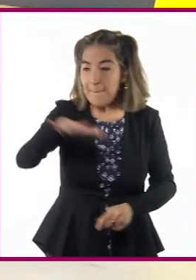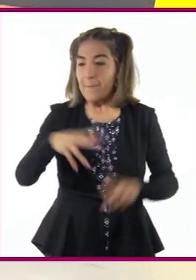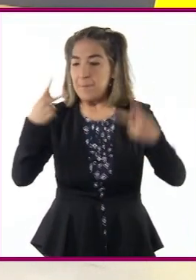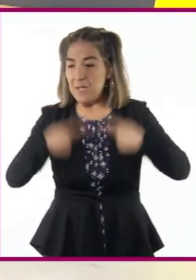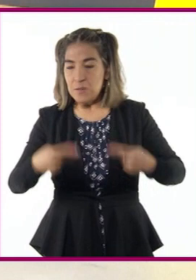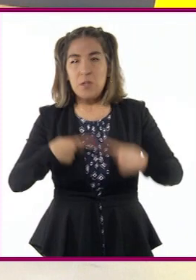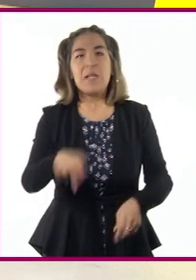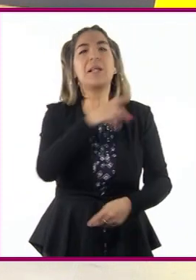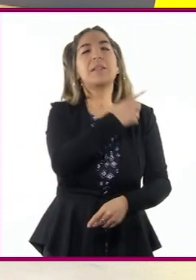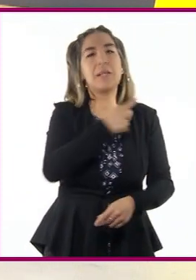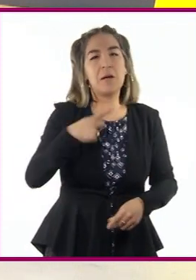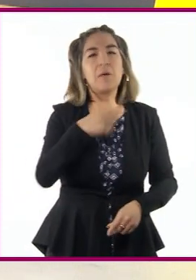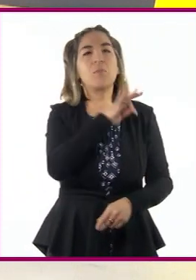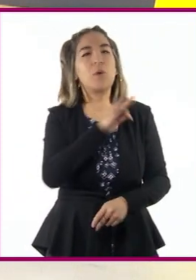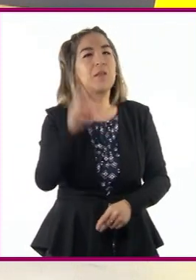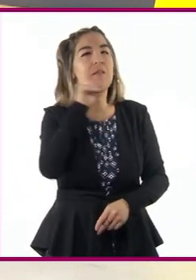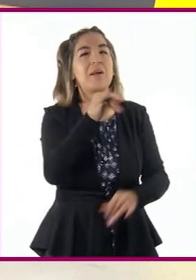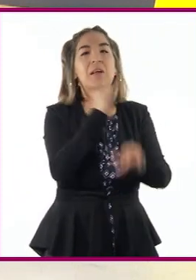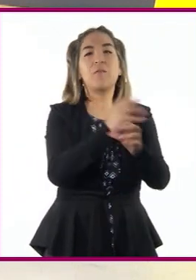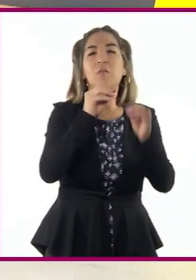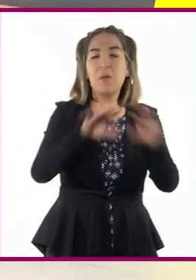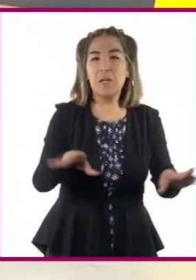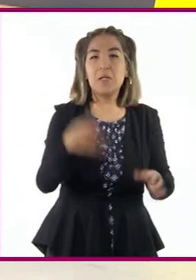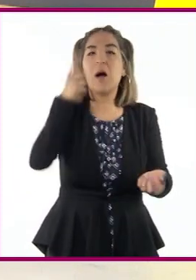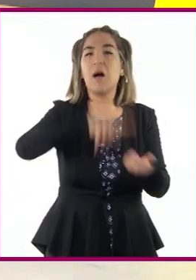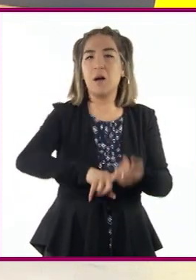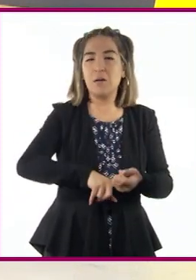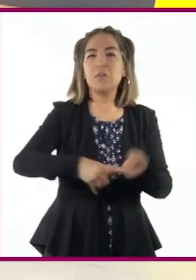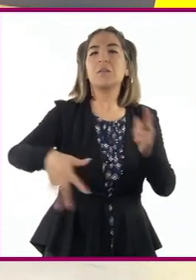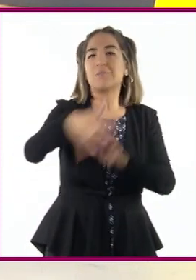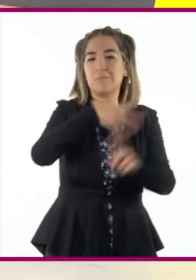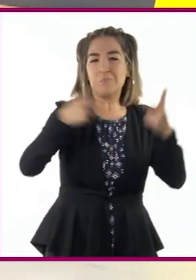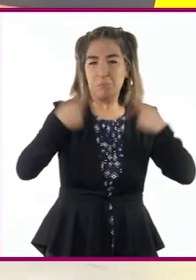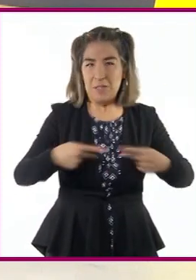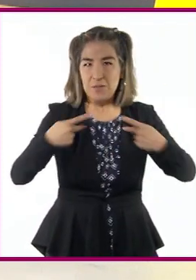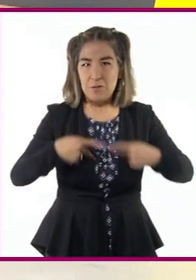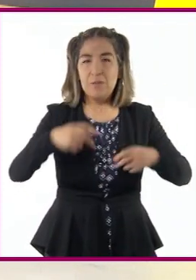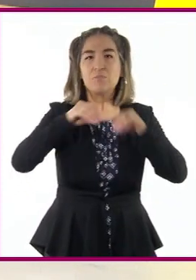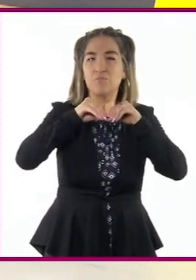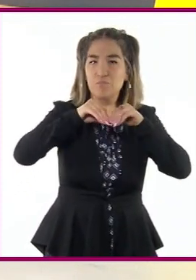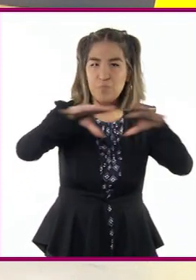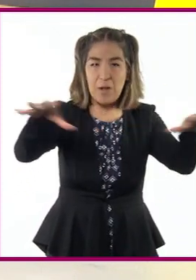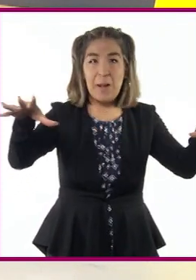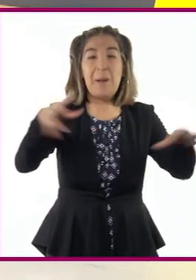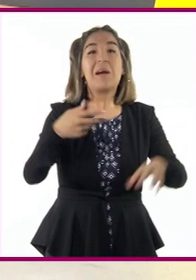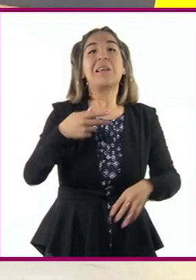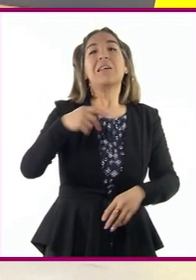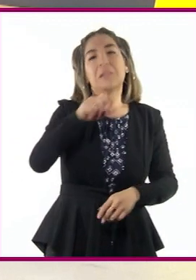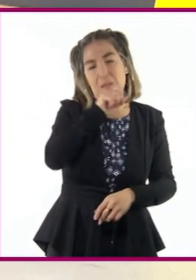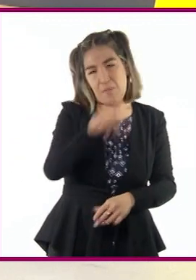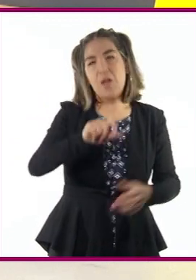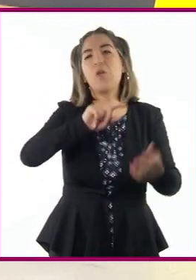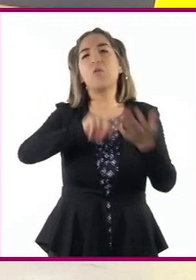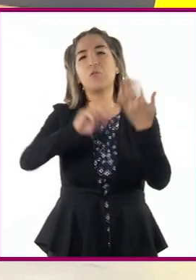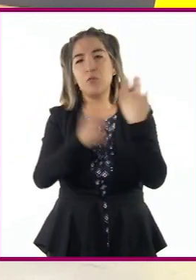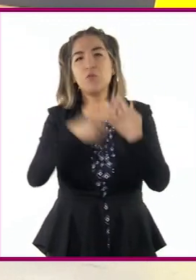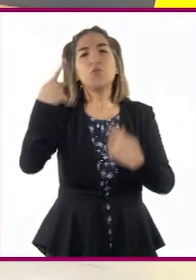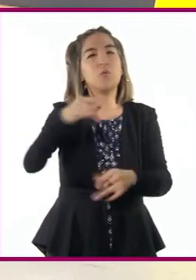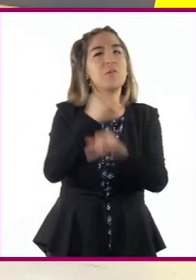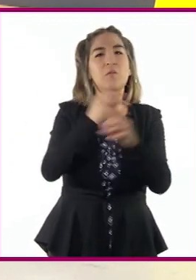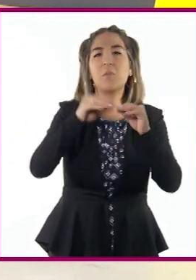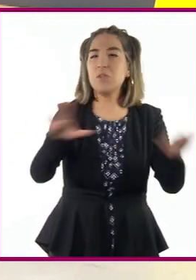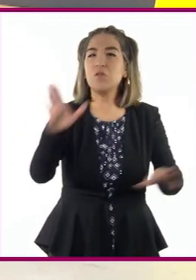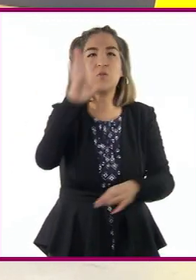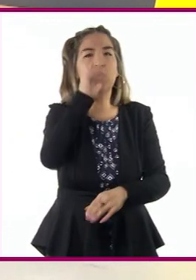pueda acceder a la información, que sea pública. Pero hay información que no puede ser pública, la que compromete